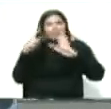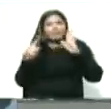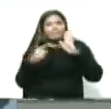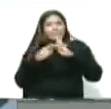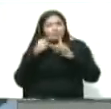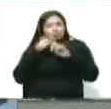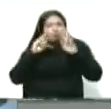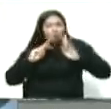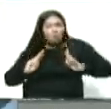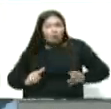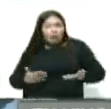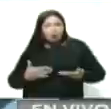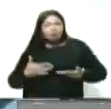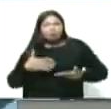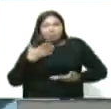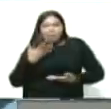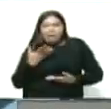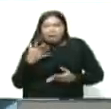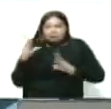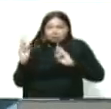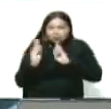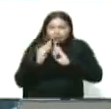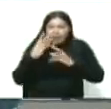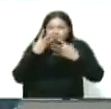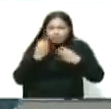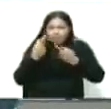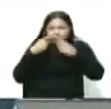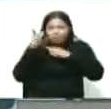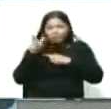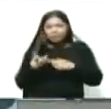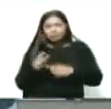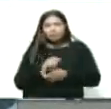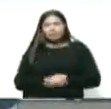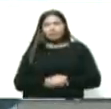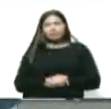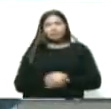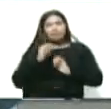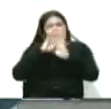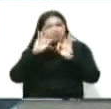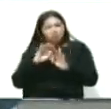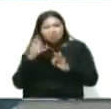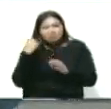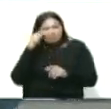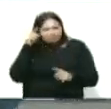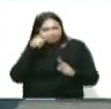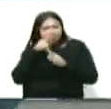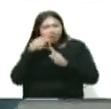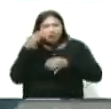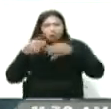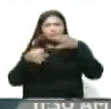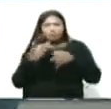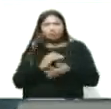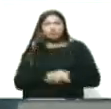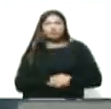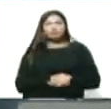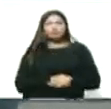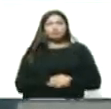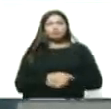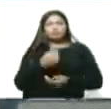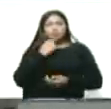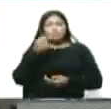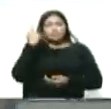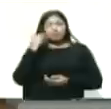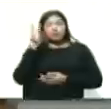esencialmente humano, y que obviamente así tiene que ser la justicia. Quiero destacar que el pasado